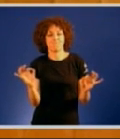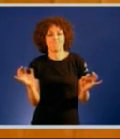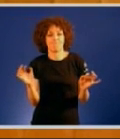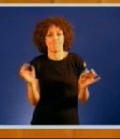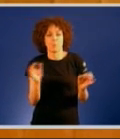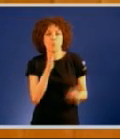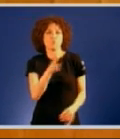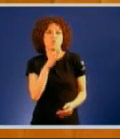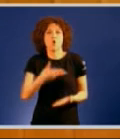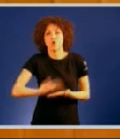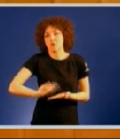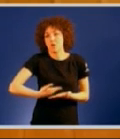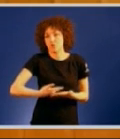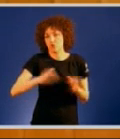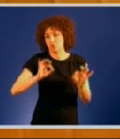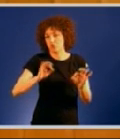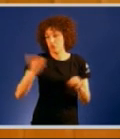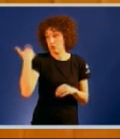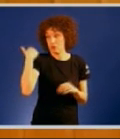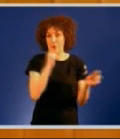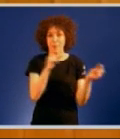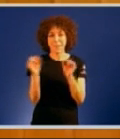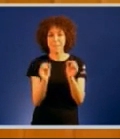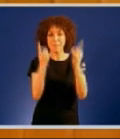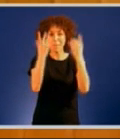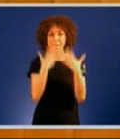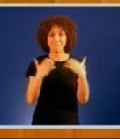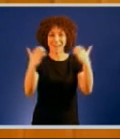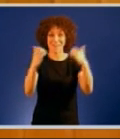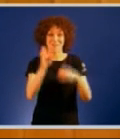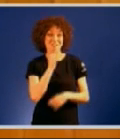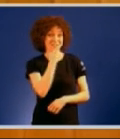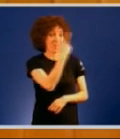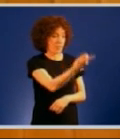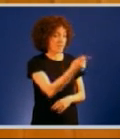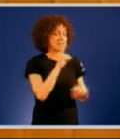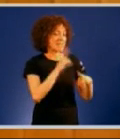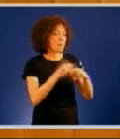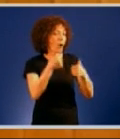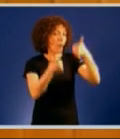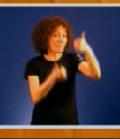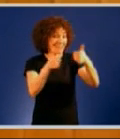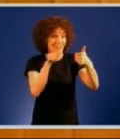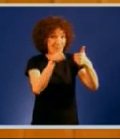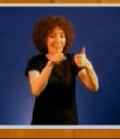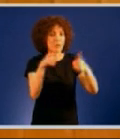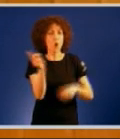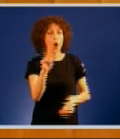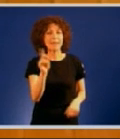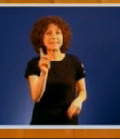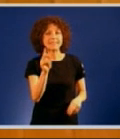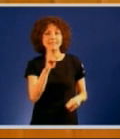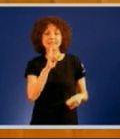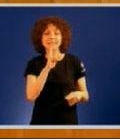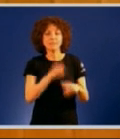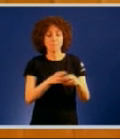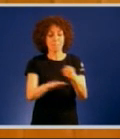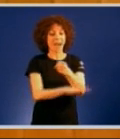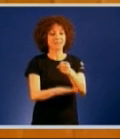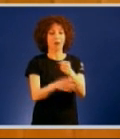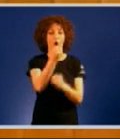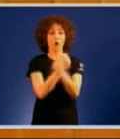digamos, los argumentos dados en el debate también del primero pleno, cuando decíamos que la competitividad no era, no podía ser o base de